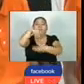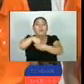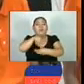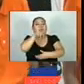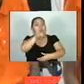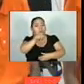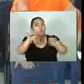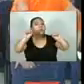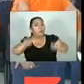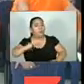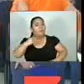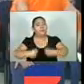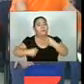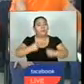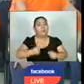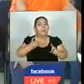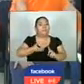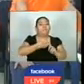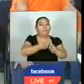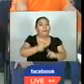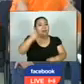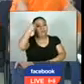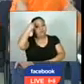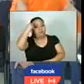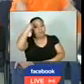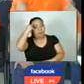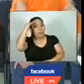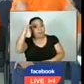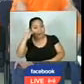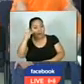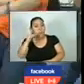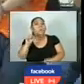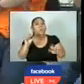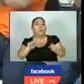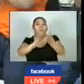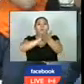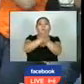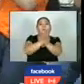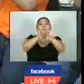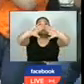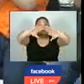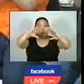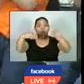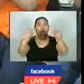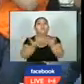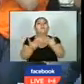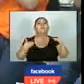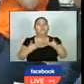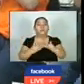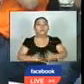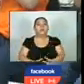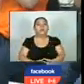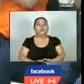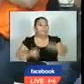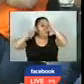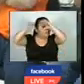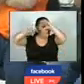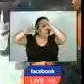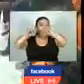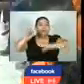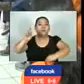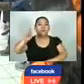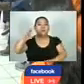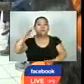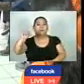que estos atletas con discapacidad intelectual se vayan adaptando al mundo y el mundo se adapte a ellos. Con imágenes de